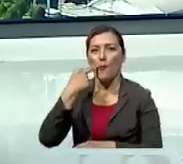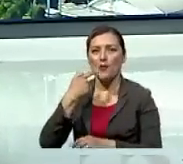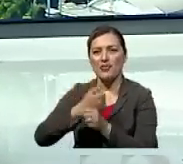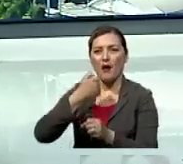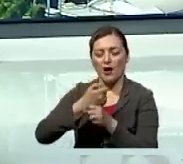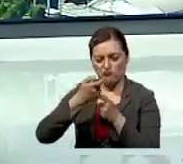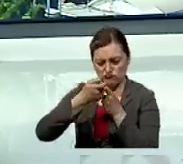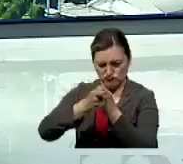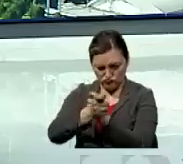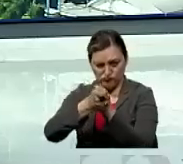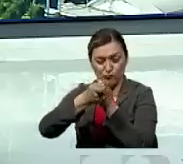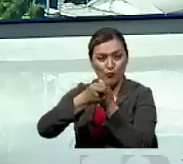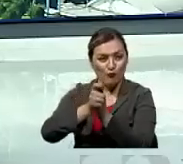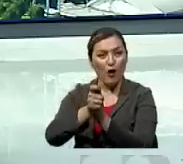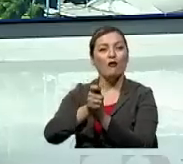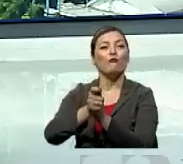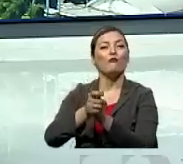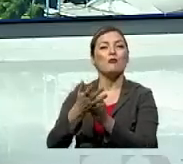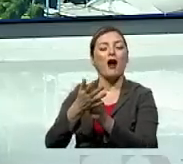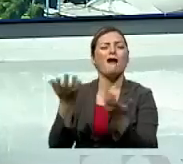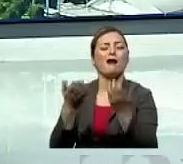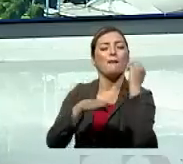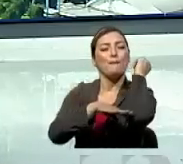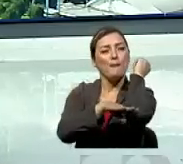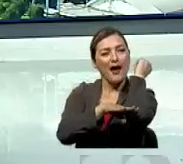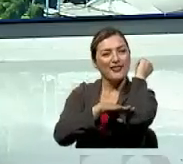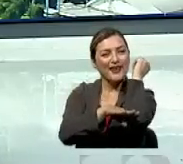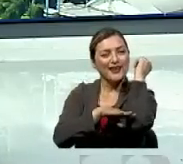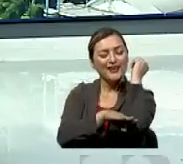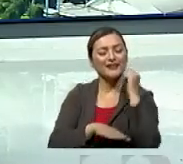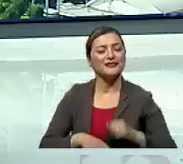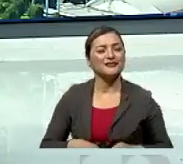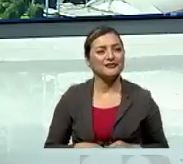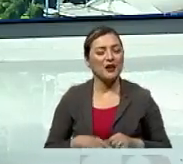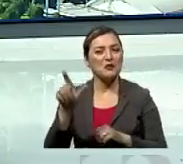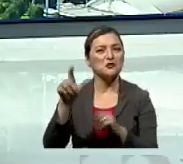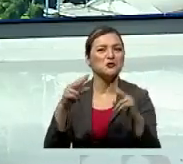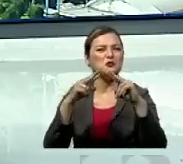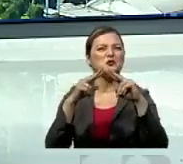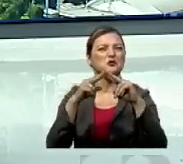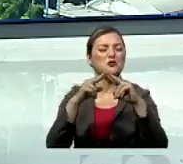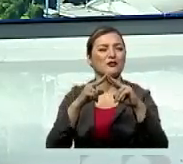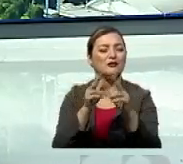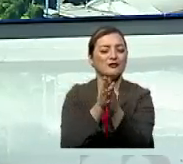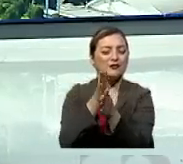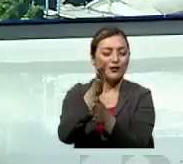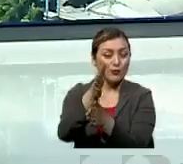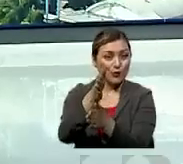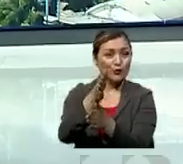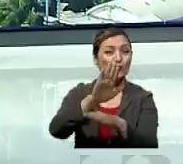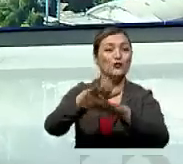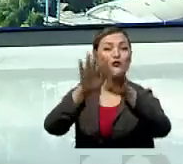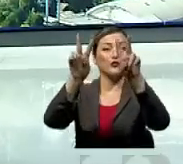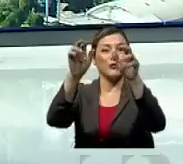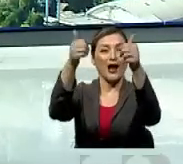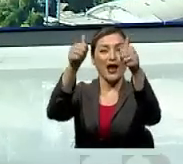una persona que se dedica a dar forma a la madera, pero esta persona que vamos a conocer acá está especializado en todo lo que tiene que ver